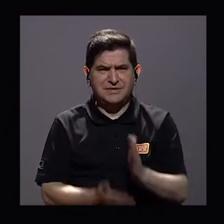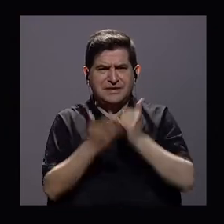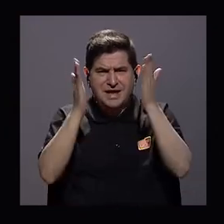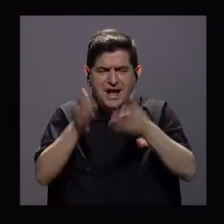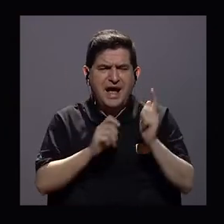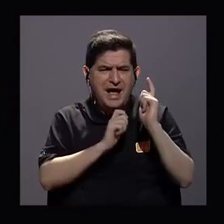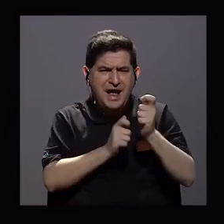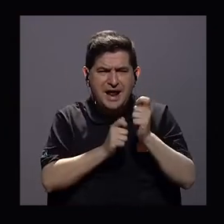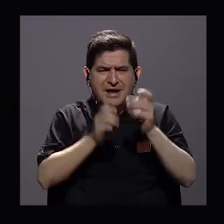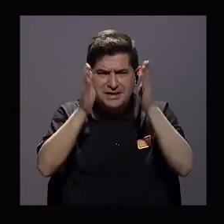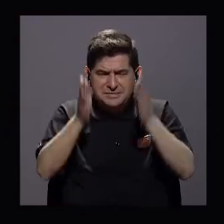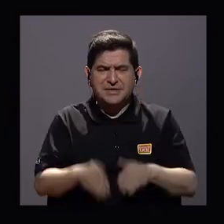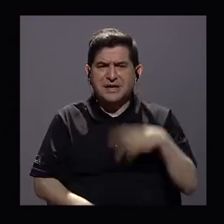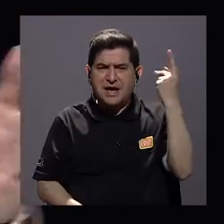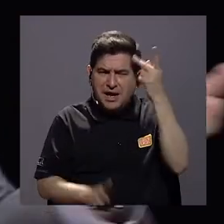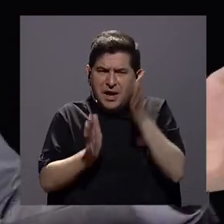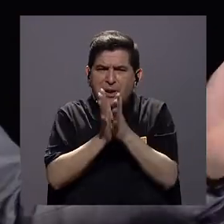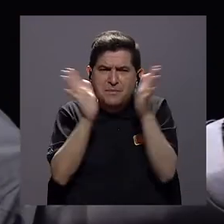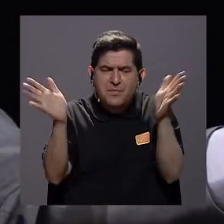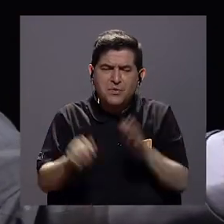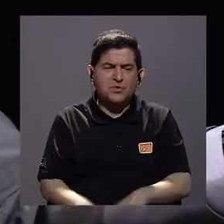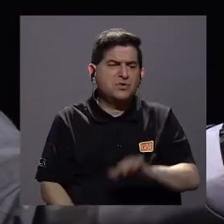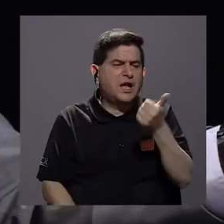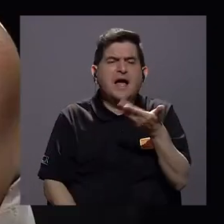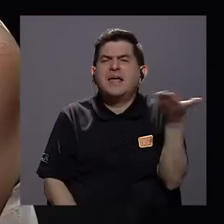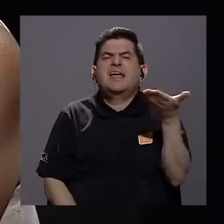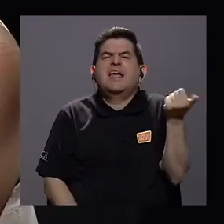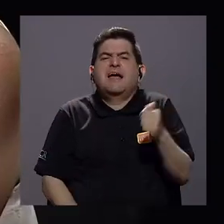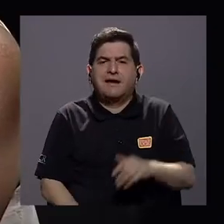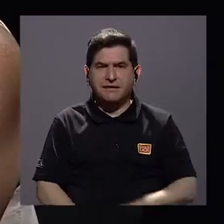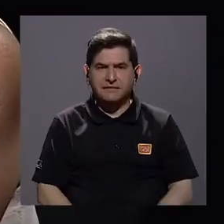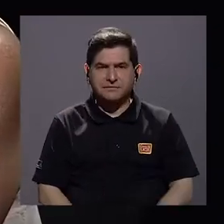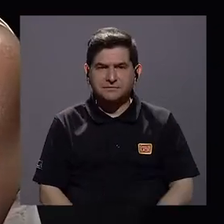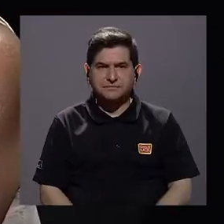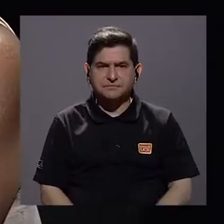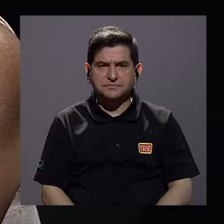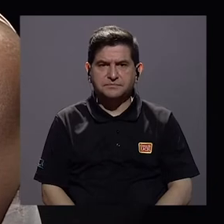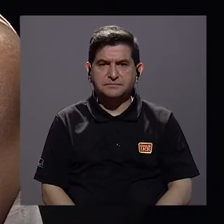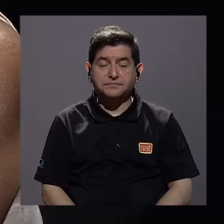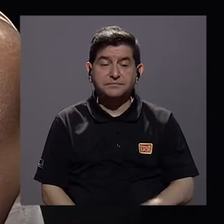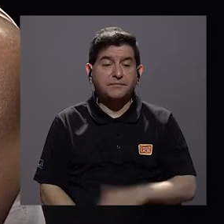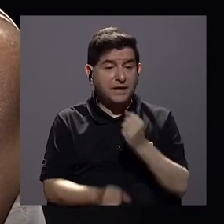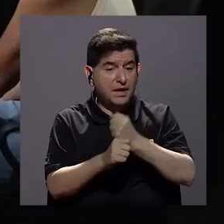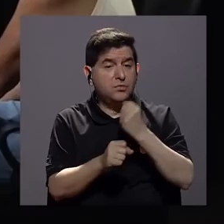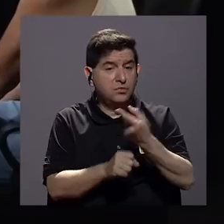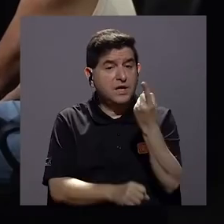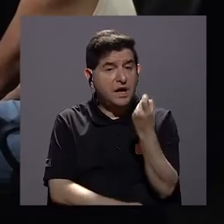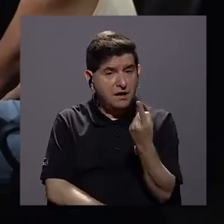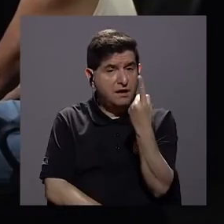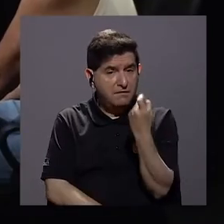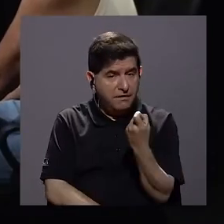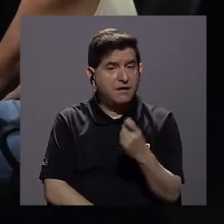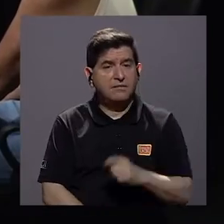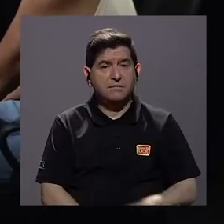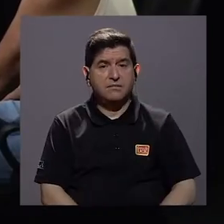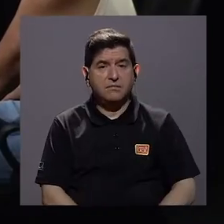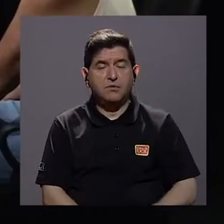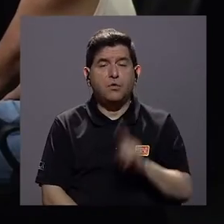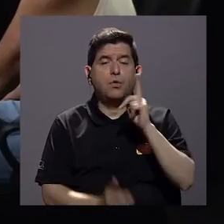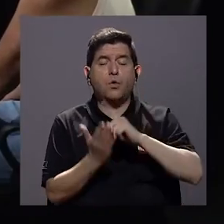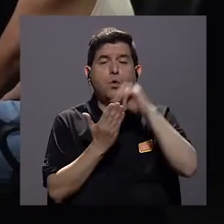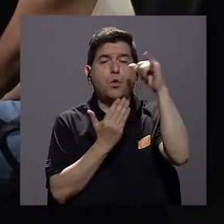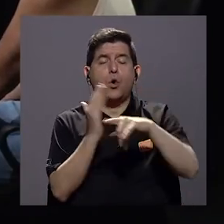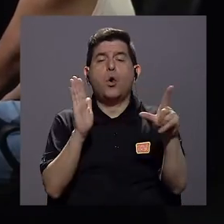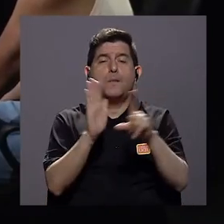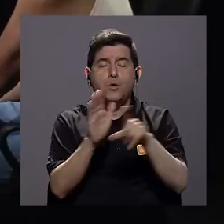dedica a la pesca a nivel de política pública y el resto qué. Exactamente. Bueno, eso es una tarea pendiente. Así es. Vivian, y aquí hay un proyecto de